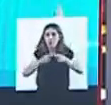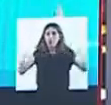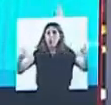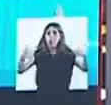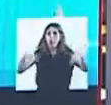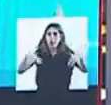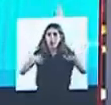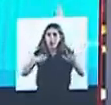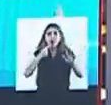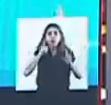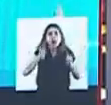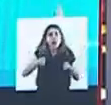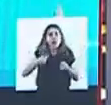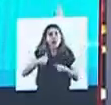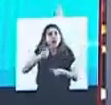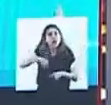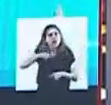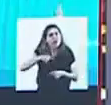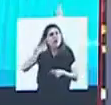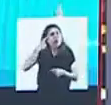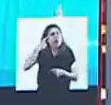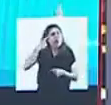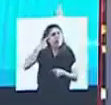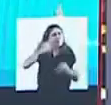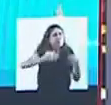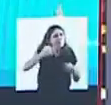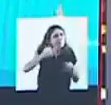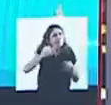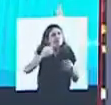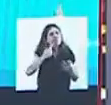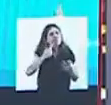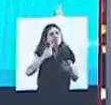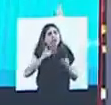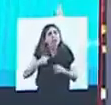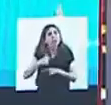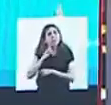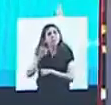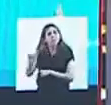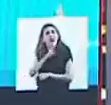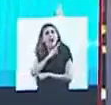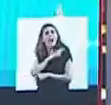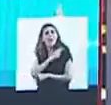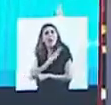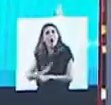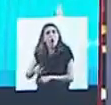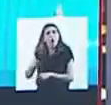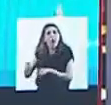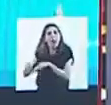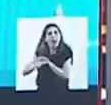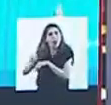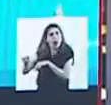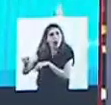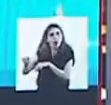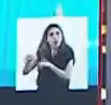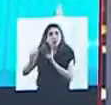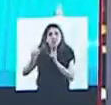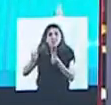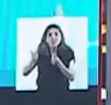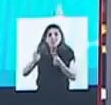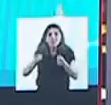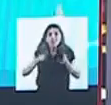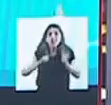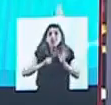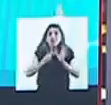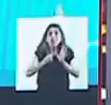salvan sin restricciones, mientras tanto no hay vacunas, que no alcanza con la responsabilidad individual, porque las sociedades siempre